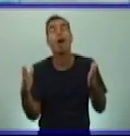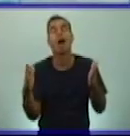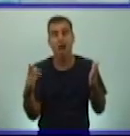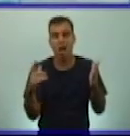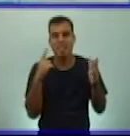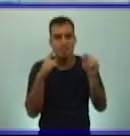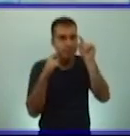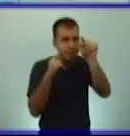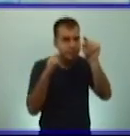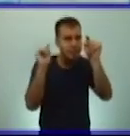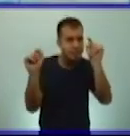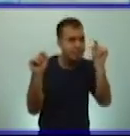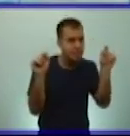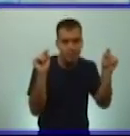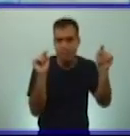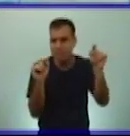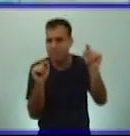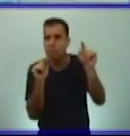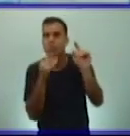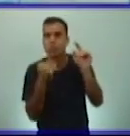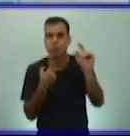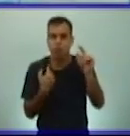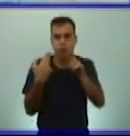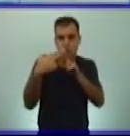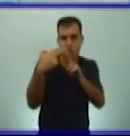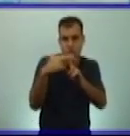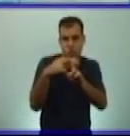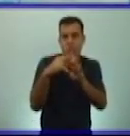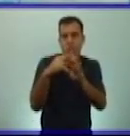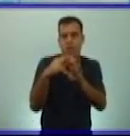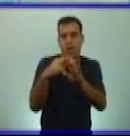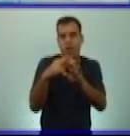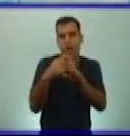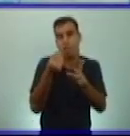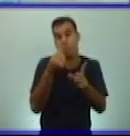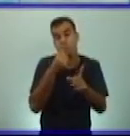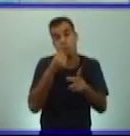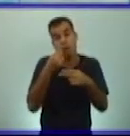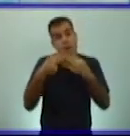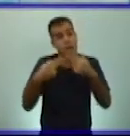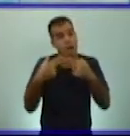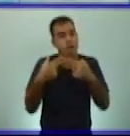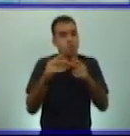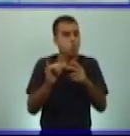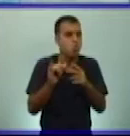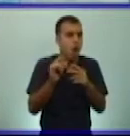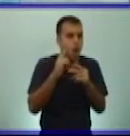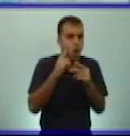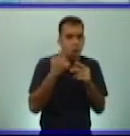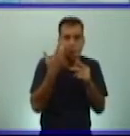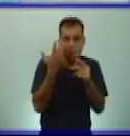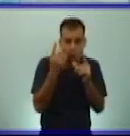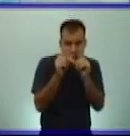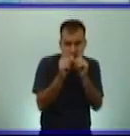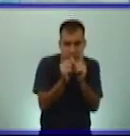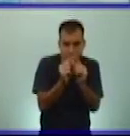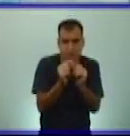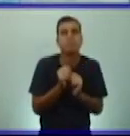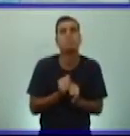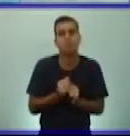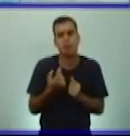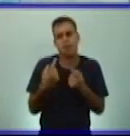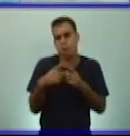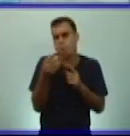localización puntual, donde están esos puntos, y el nombre, por supuesto, que podrían también haberlo hecho con una leyenda, pero bueno, es una variante también